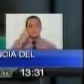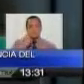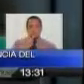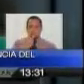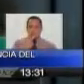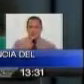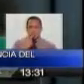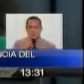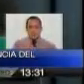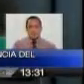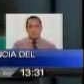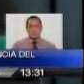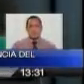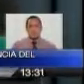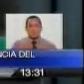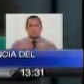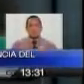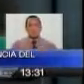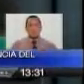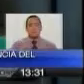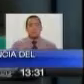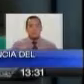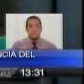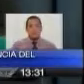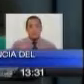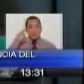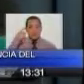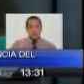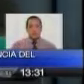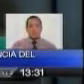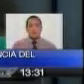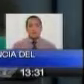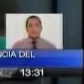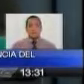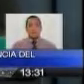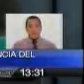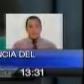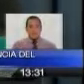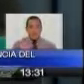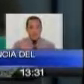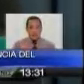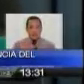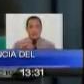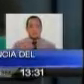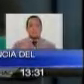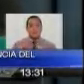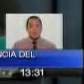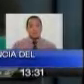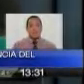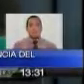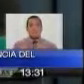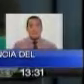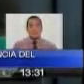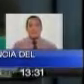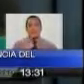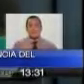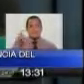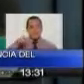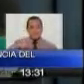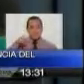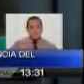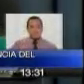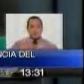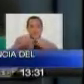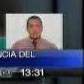del ministro de Justicia y Derechos Humanos. Por eso que considero que no solo es legal, sino es adecuado y